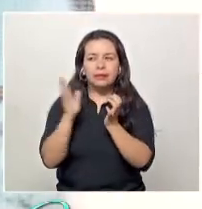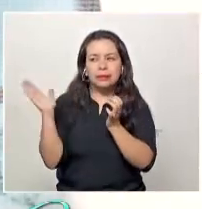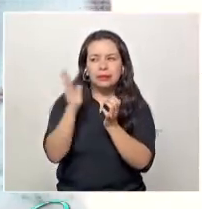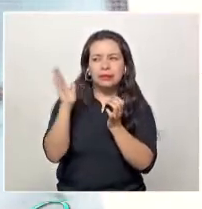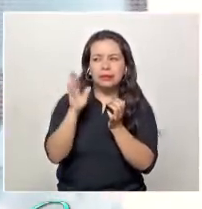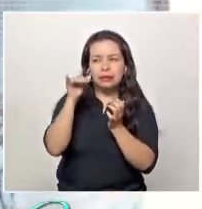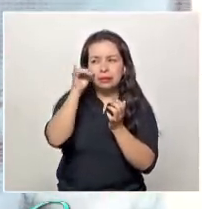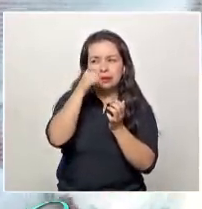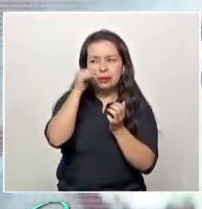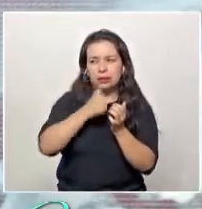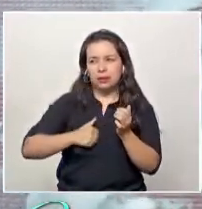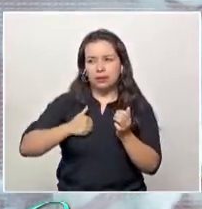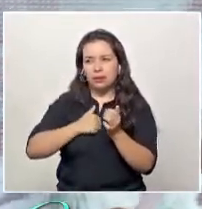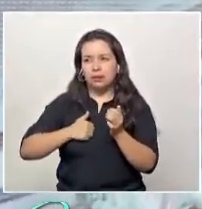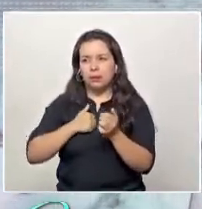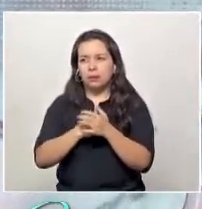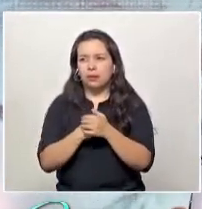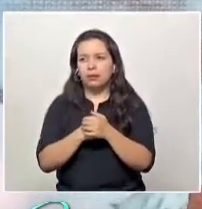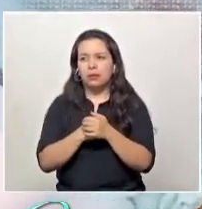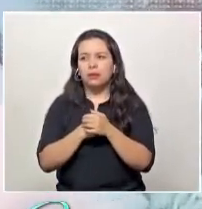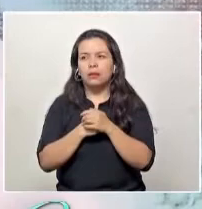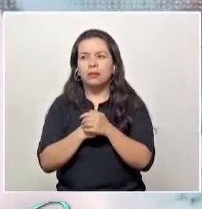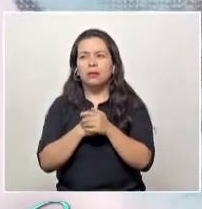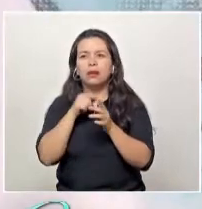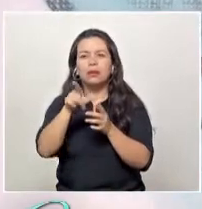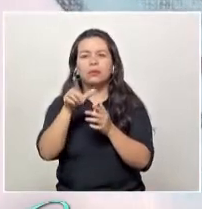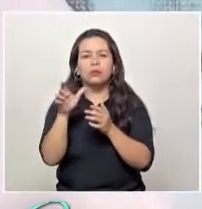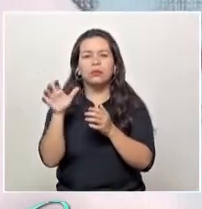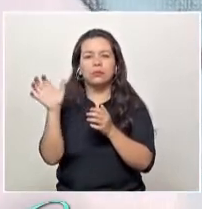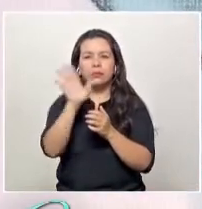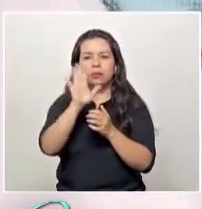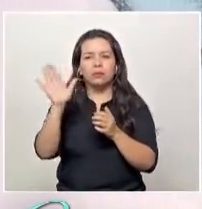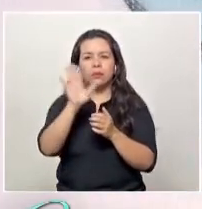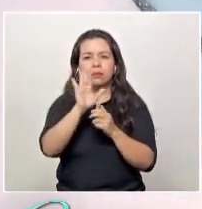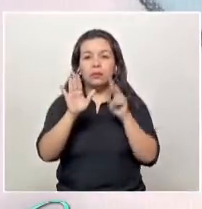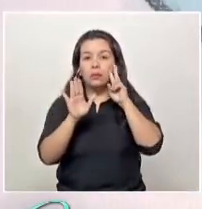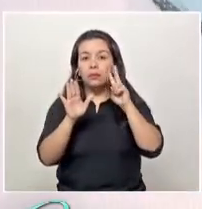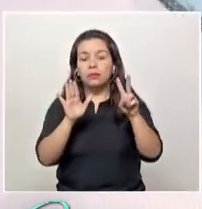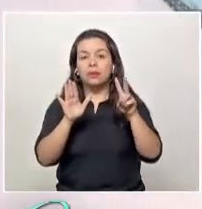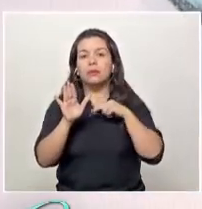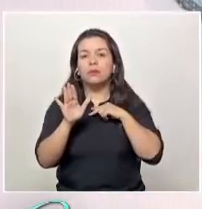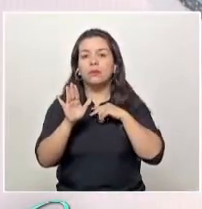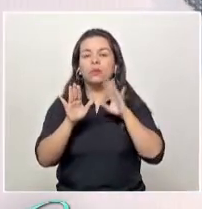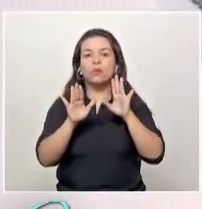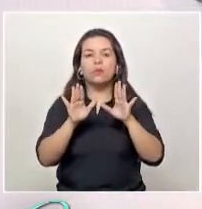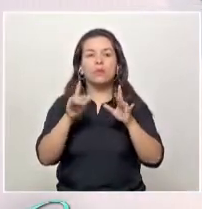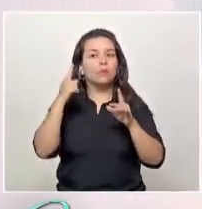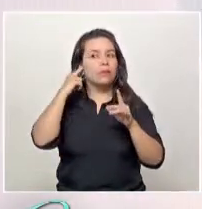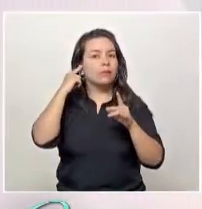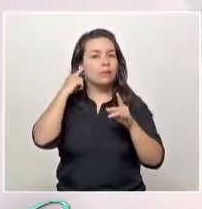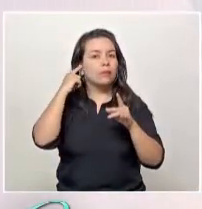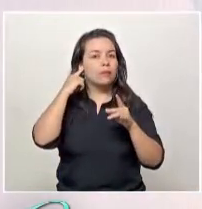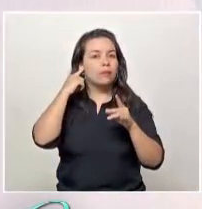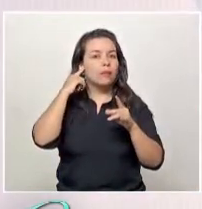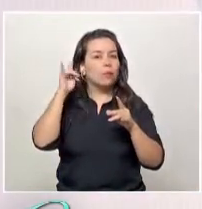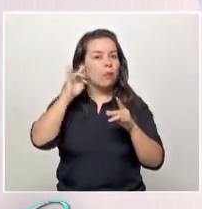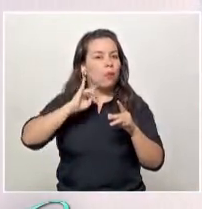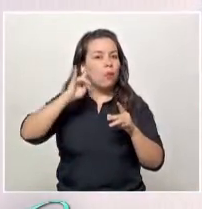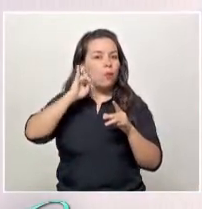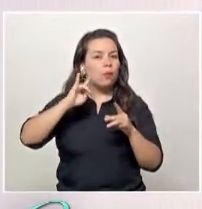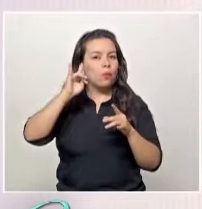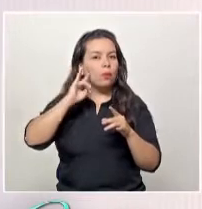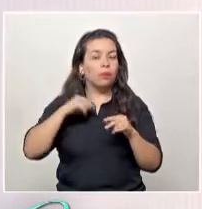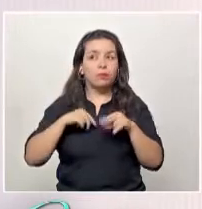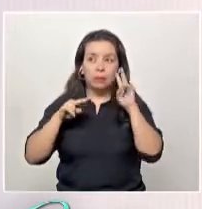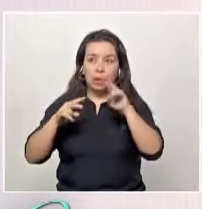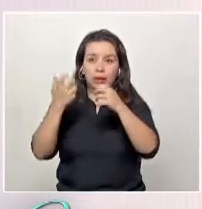poquito, Oscar, yo voy mirando esta articulación tiene muchísimo que ver con el oído. Y entonces le tratan el